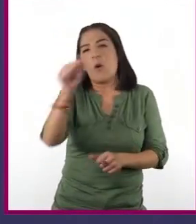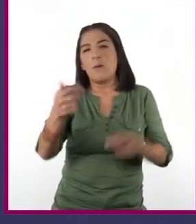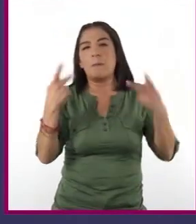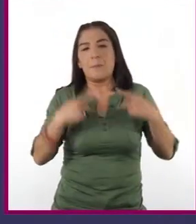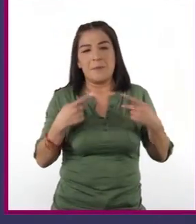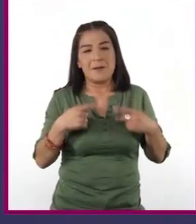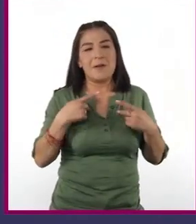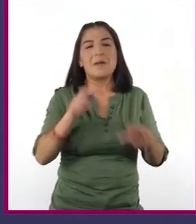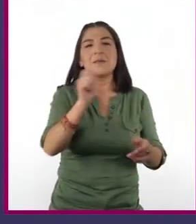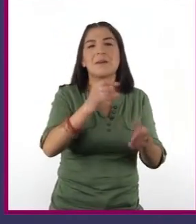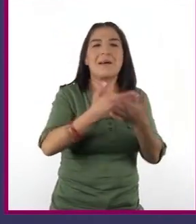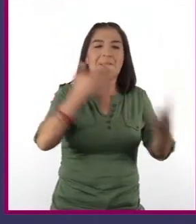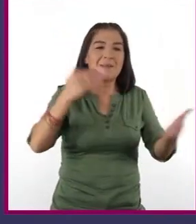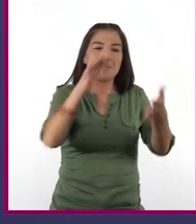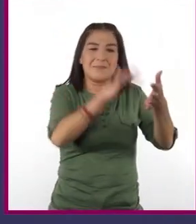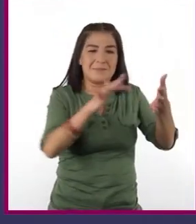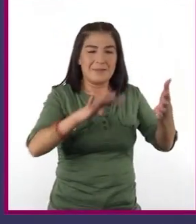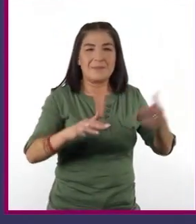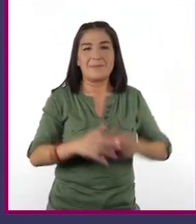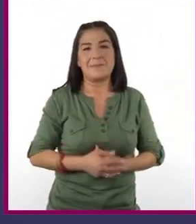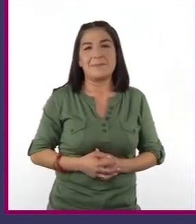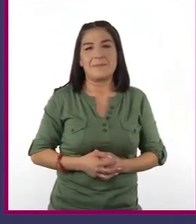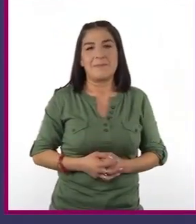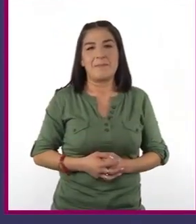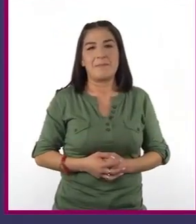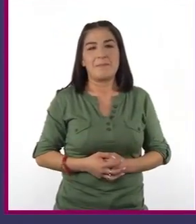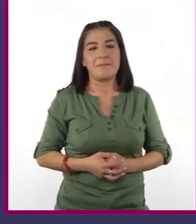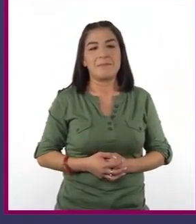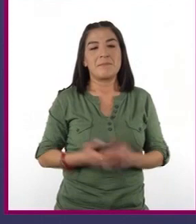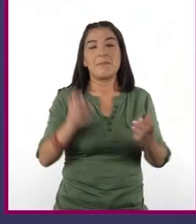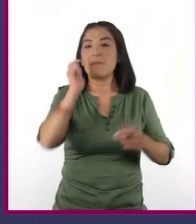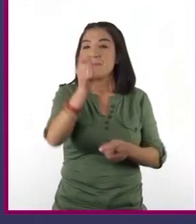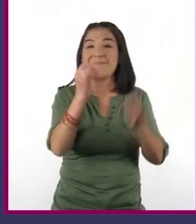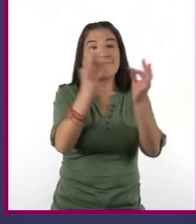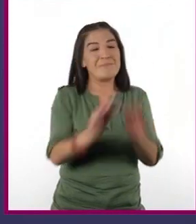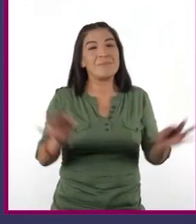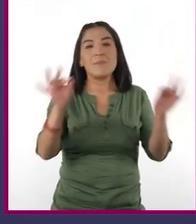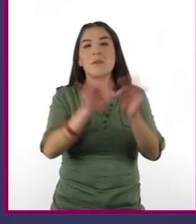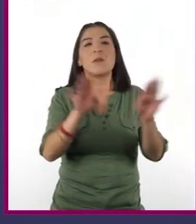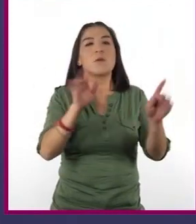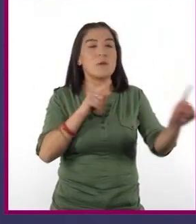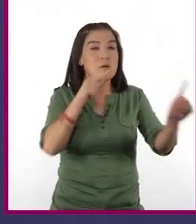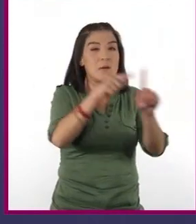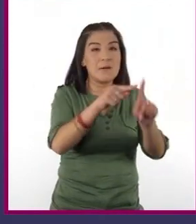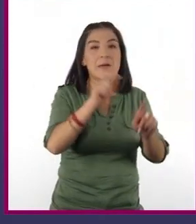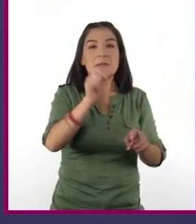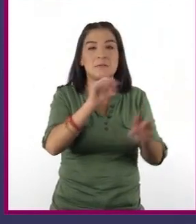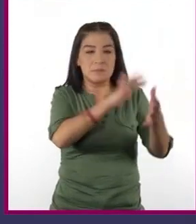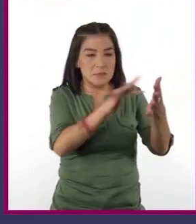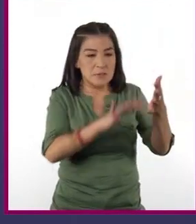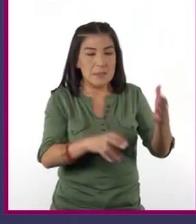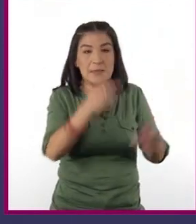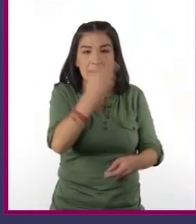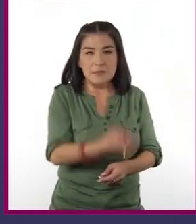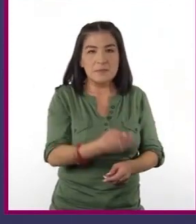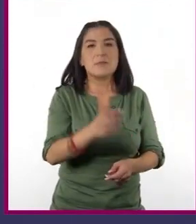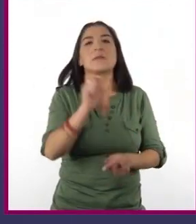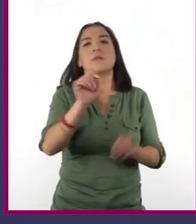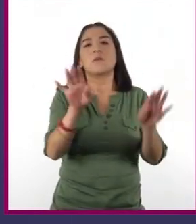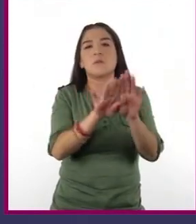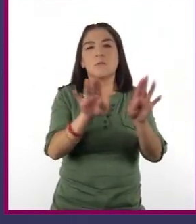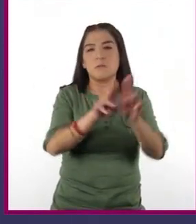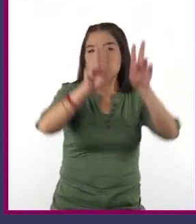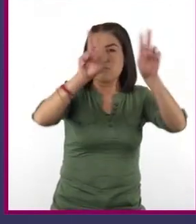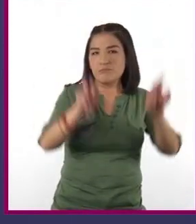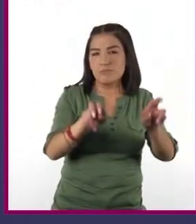haya leído el trabajo previamente. Es fundamental al citar un texto que esté entre